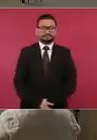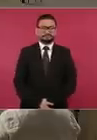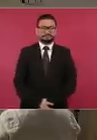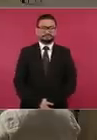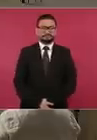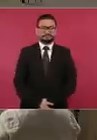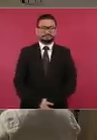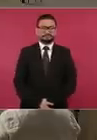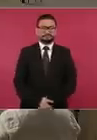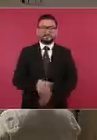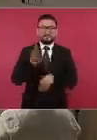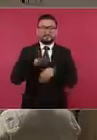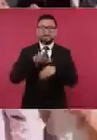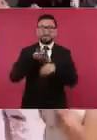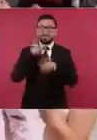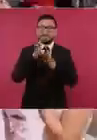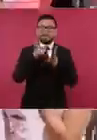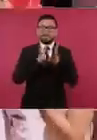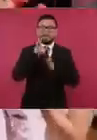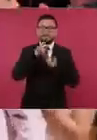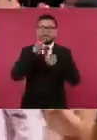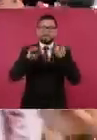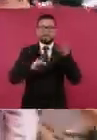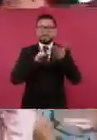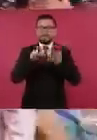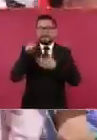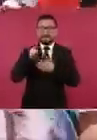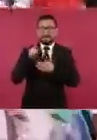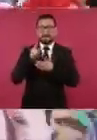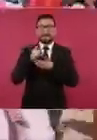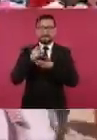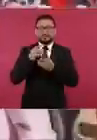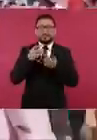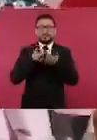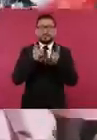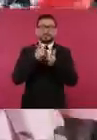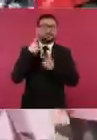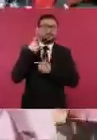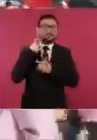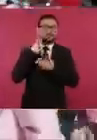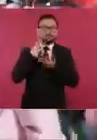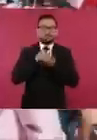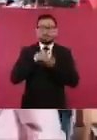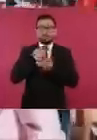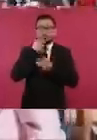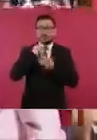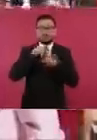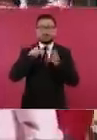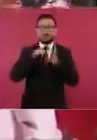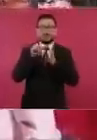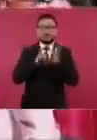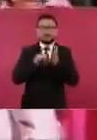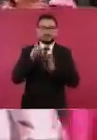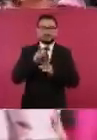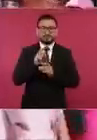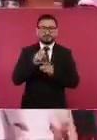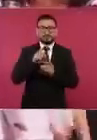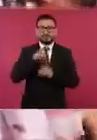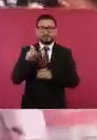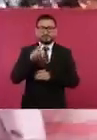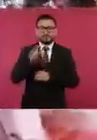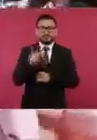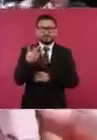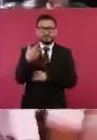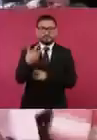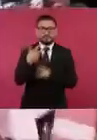Sobre todo que no entre una constitución que quiere meter Morena, que creo que nos va a afectar a muchos mexicanos el artículo 138. 138,